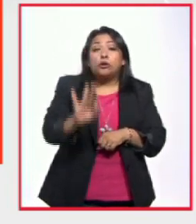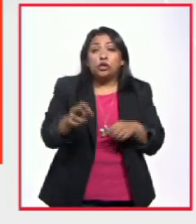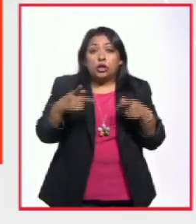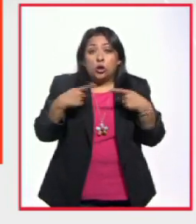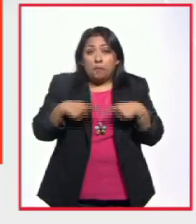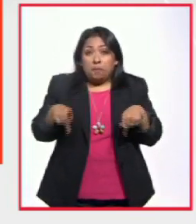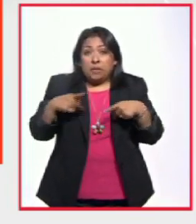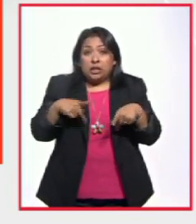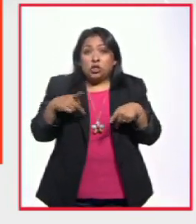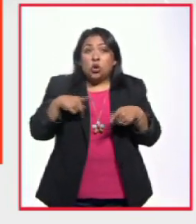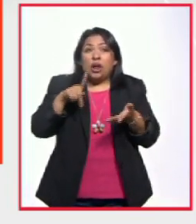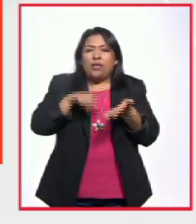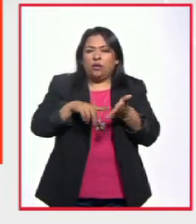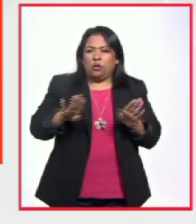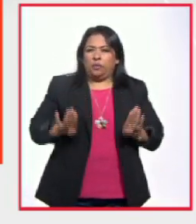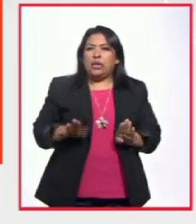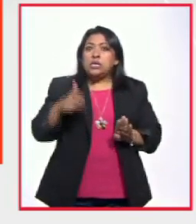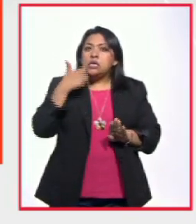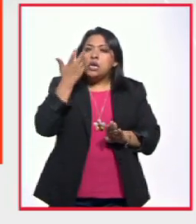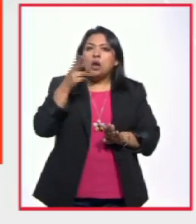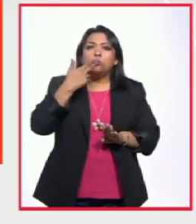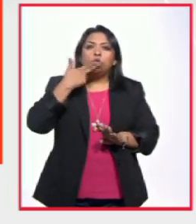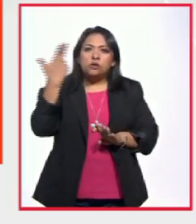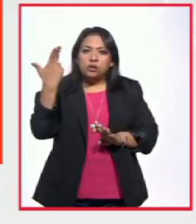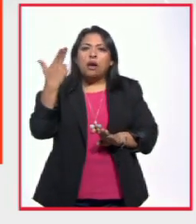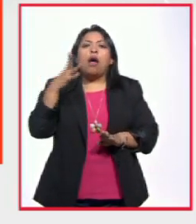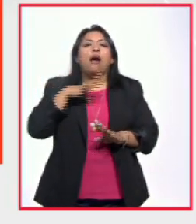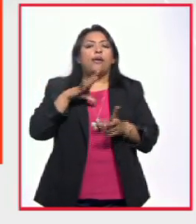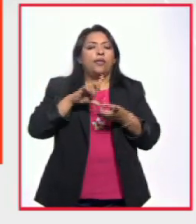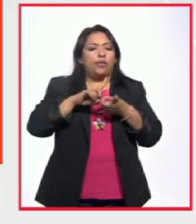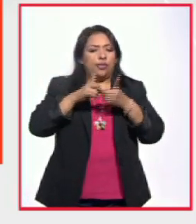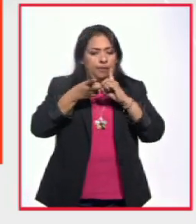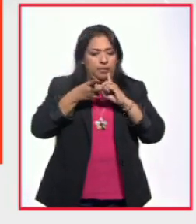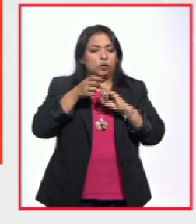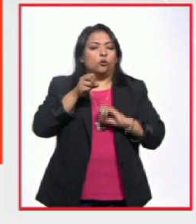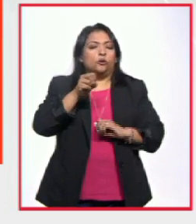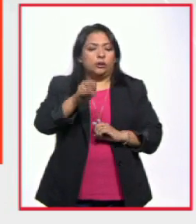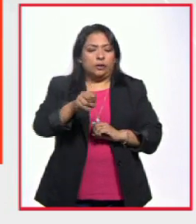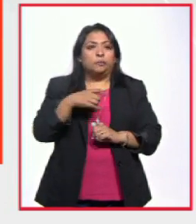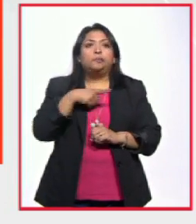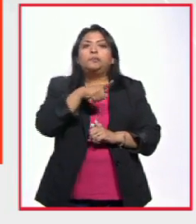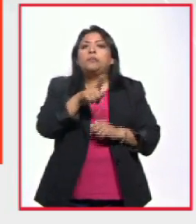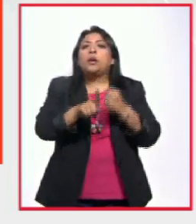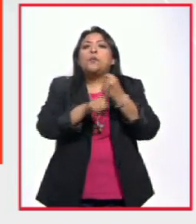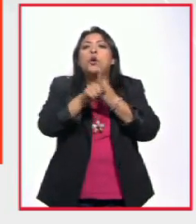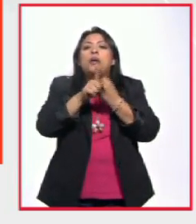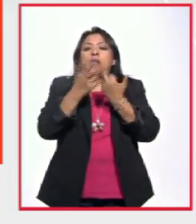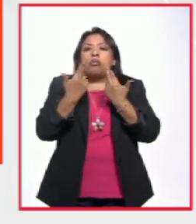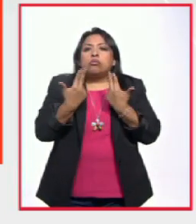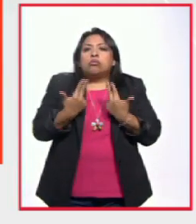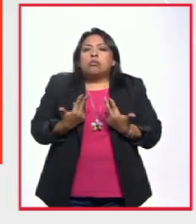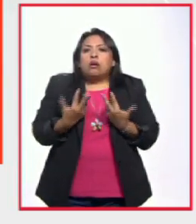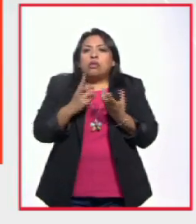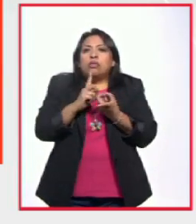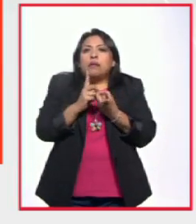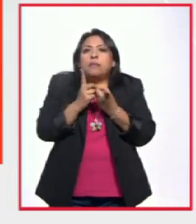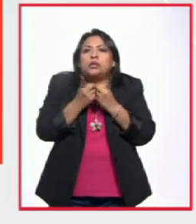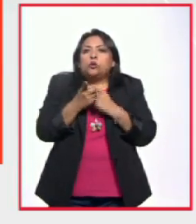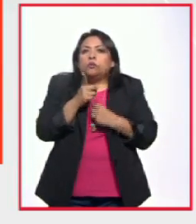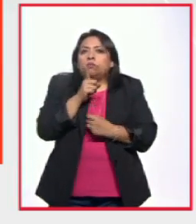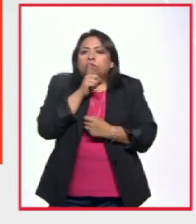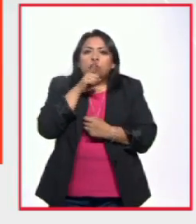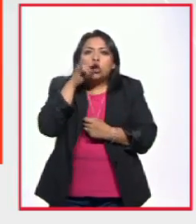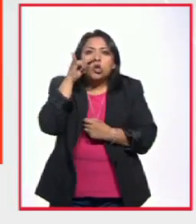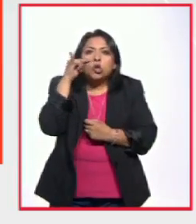las personas que desarrollan conductas suicidas padecen depresión. La cuestión es que la depresión es